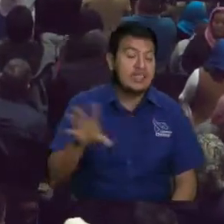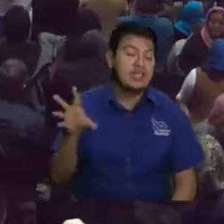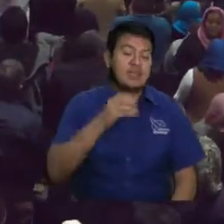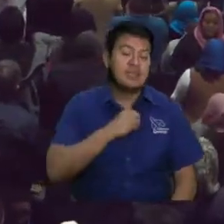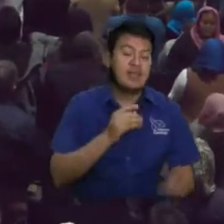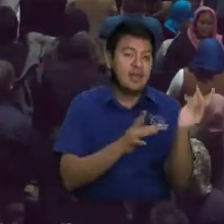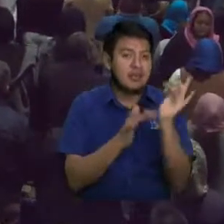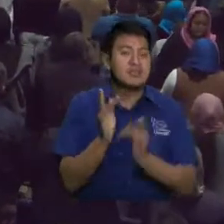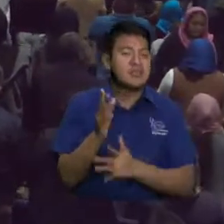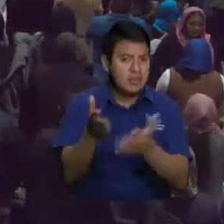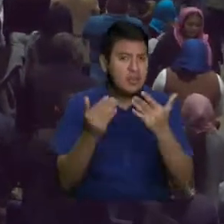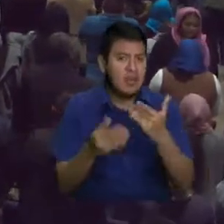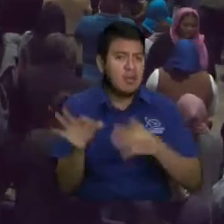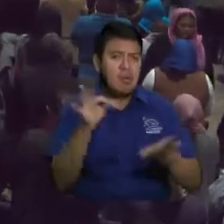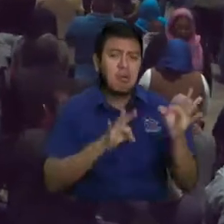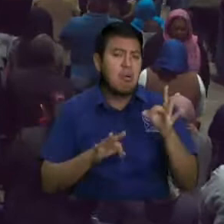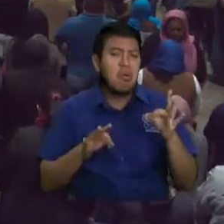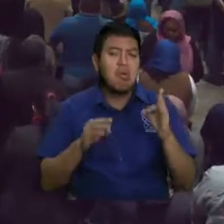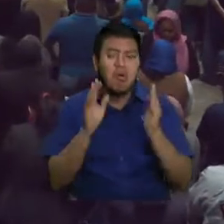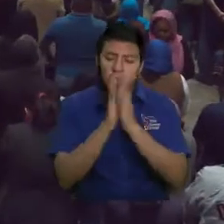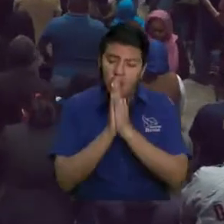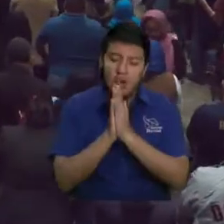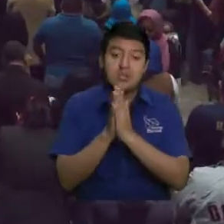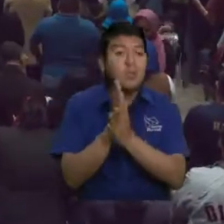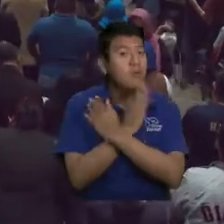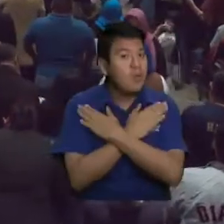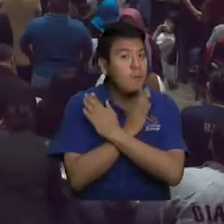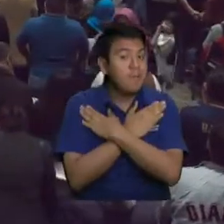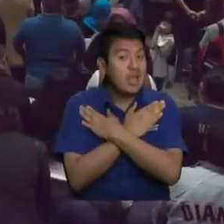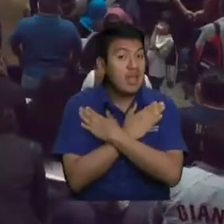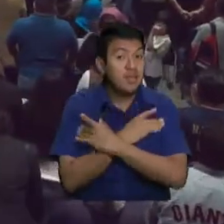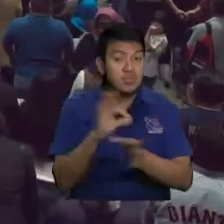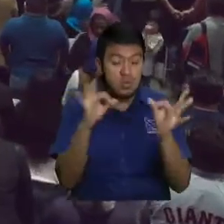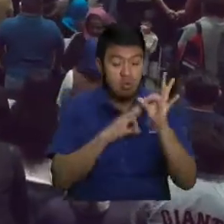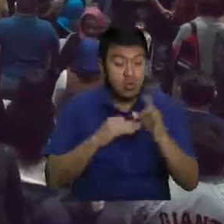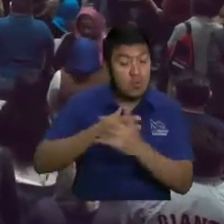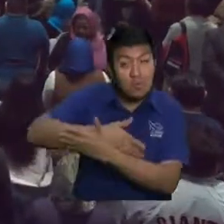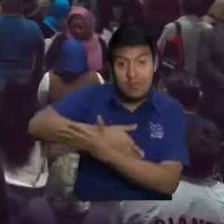los hermanos que les invitaron a ellos y les acompañan también oren.